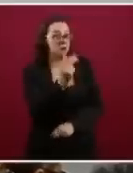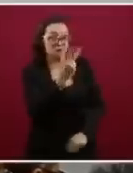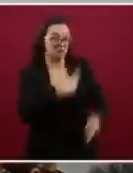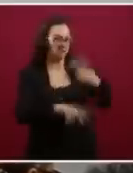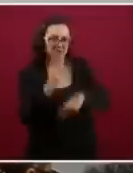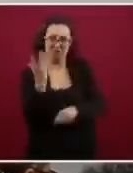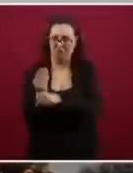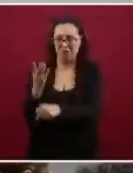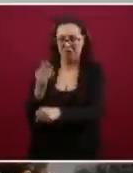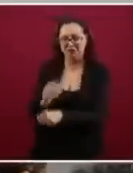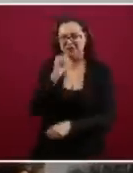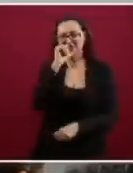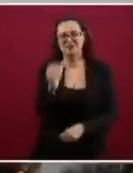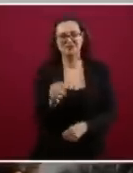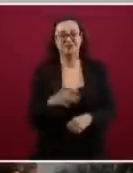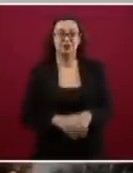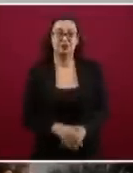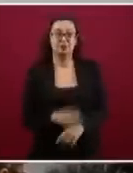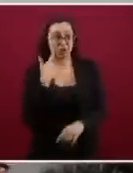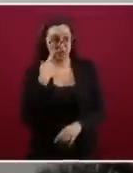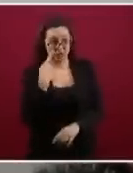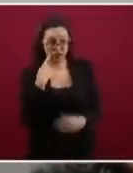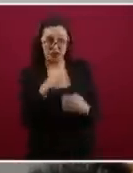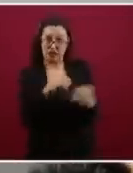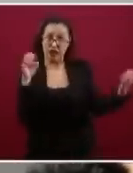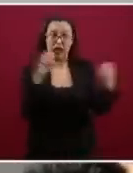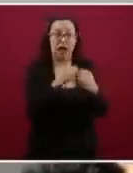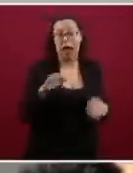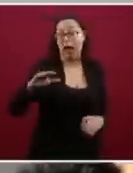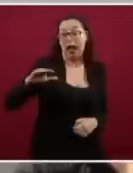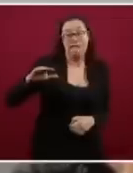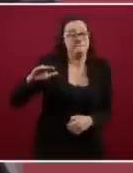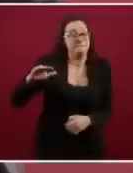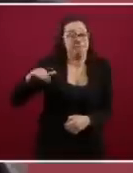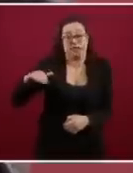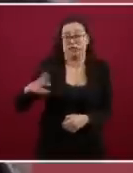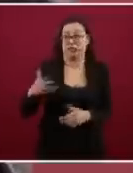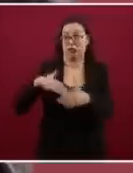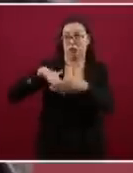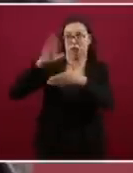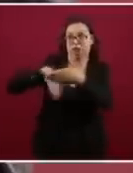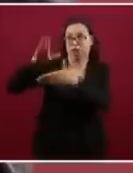o no se deje engañar, acaban de venir a pintar el hospital.